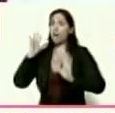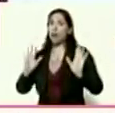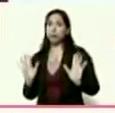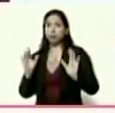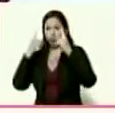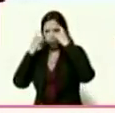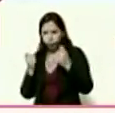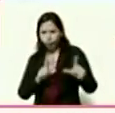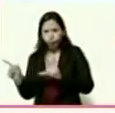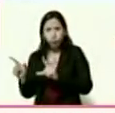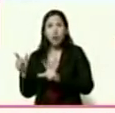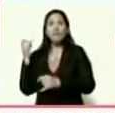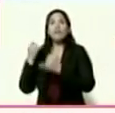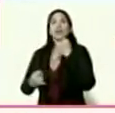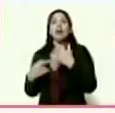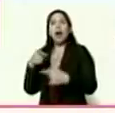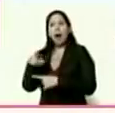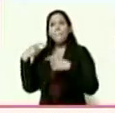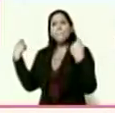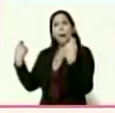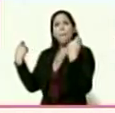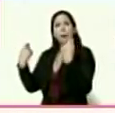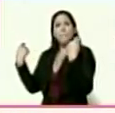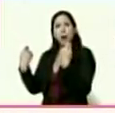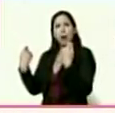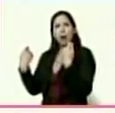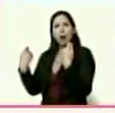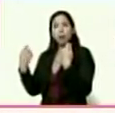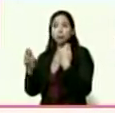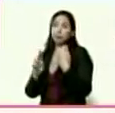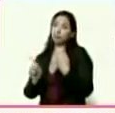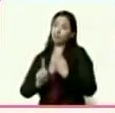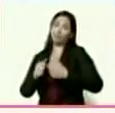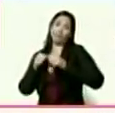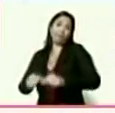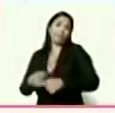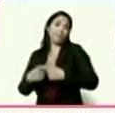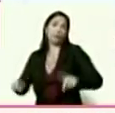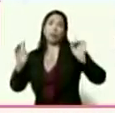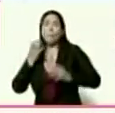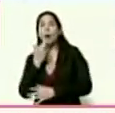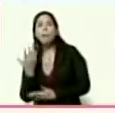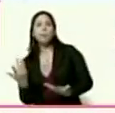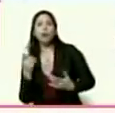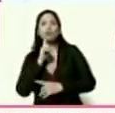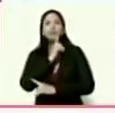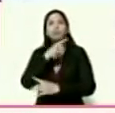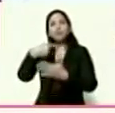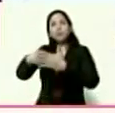Y al finalizar esta jornada, no nos queda otra que catalogarla como